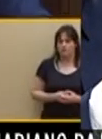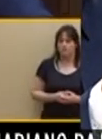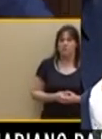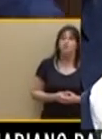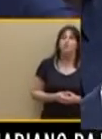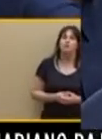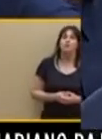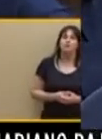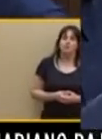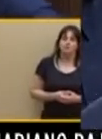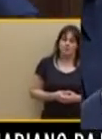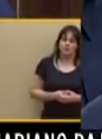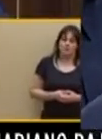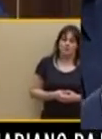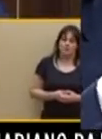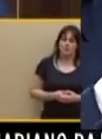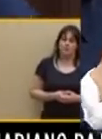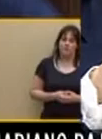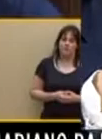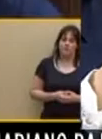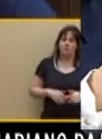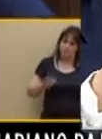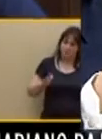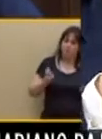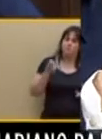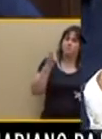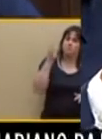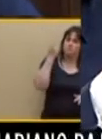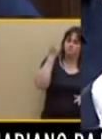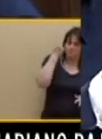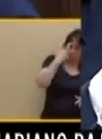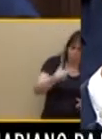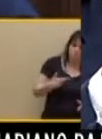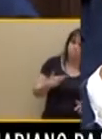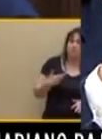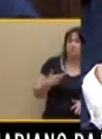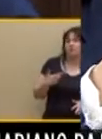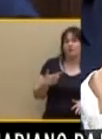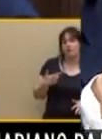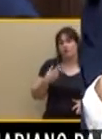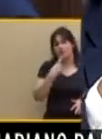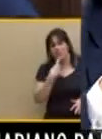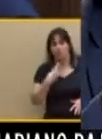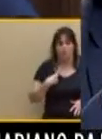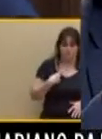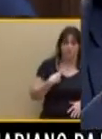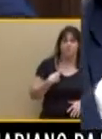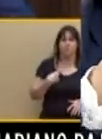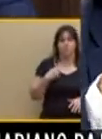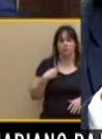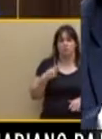que me abrazó y intervir a asumir la responsabilidad por parte del gobierno tanto no me